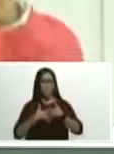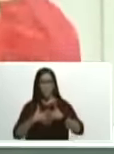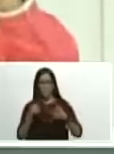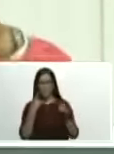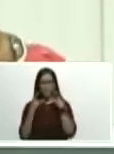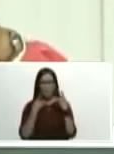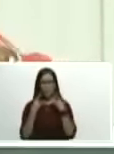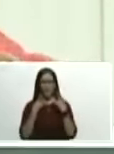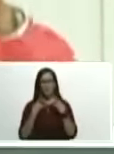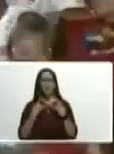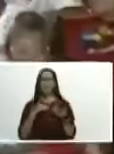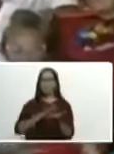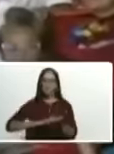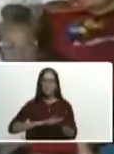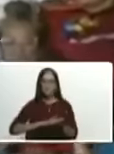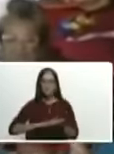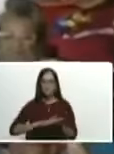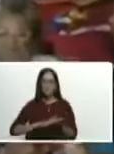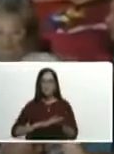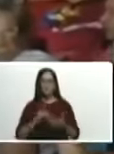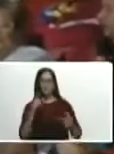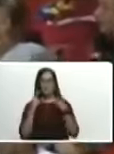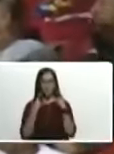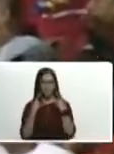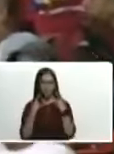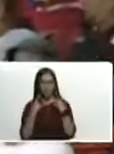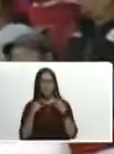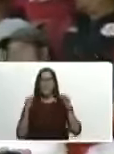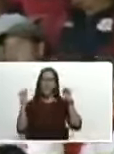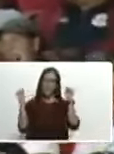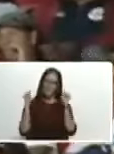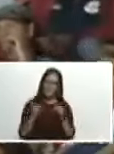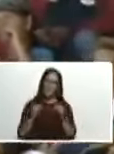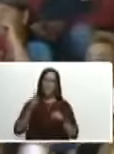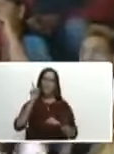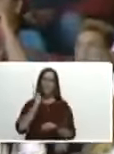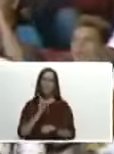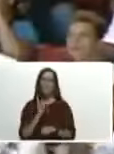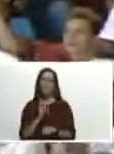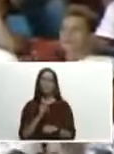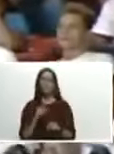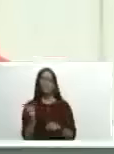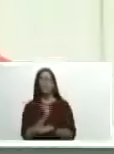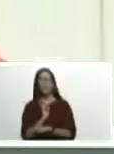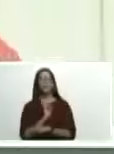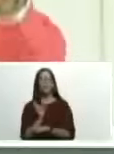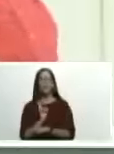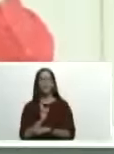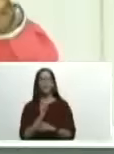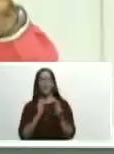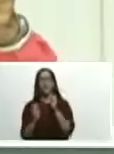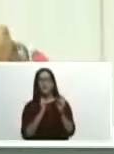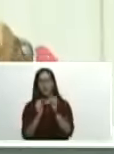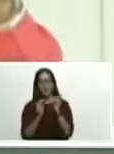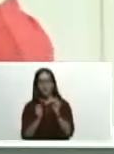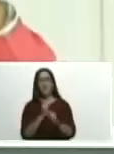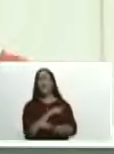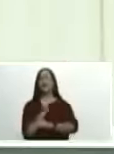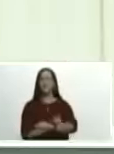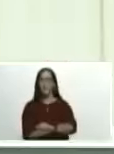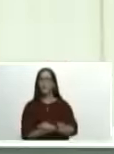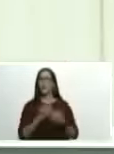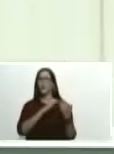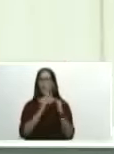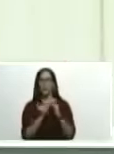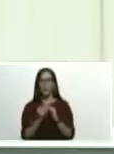activar, que recuperar, que reactivar, esa planta debe ser inmediatamente transferida al poder comunal,